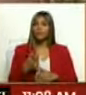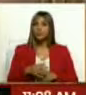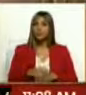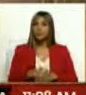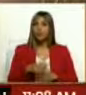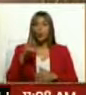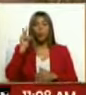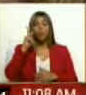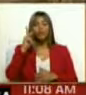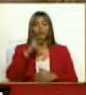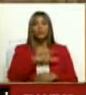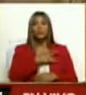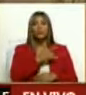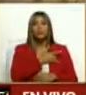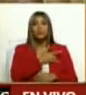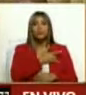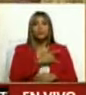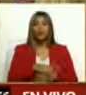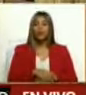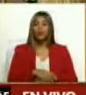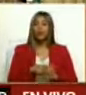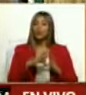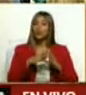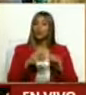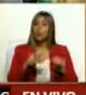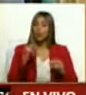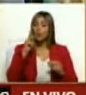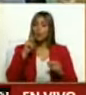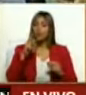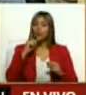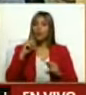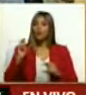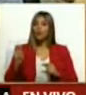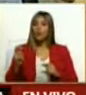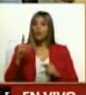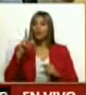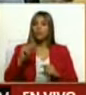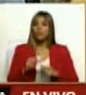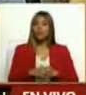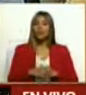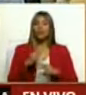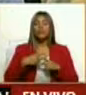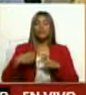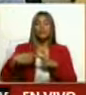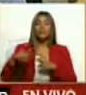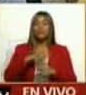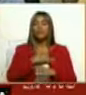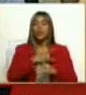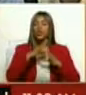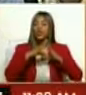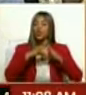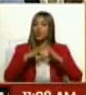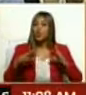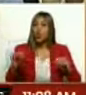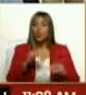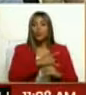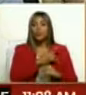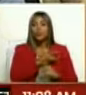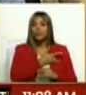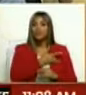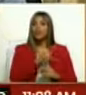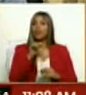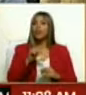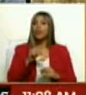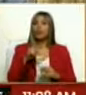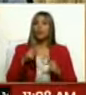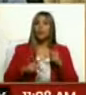los docentes universitarios, tanto los activos como jubilados de las diferentes universidades. Todas las universidades estamos en este